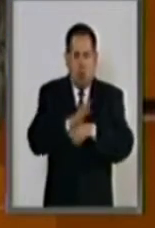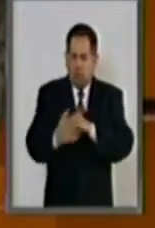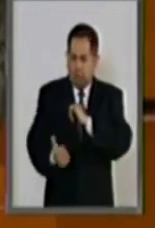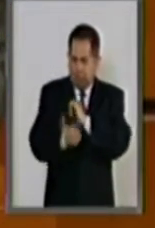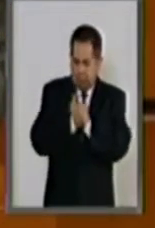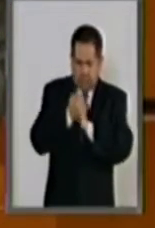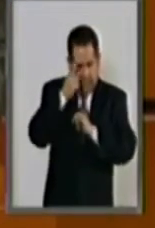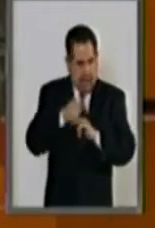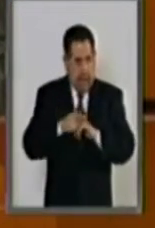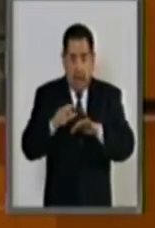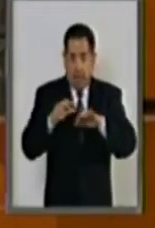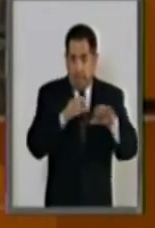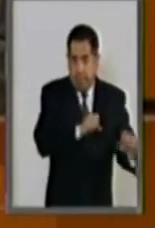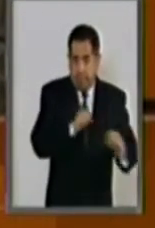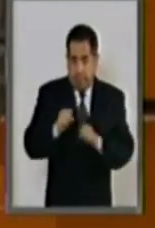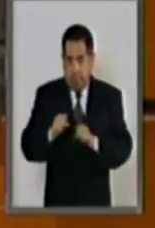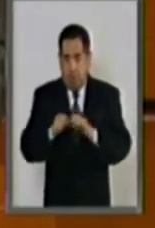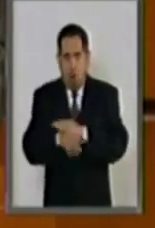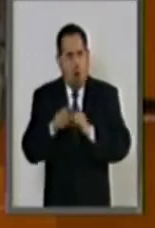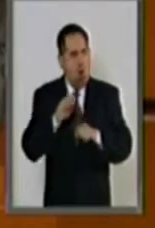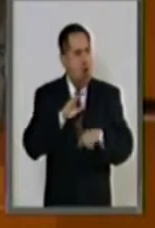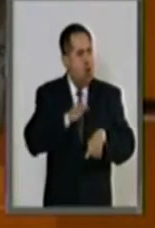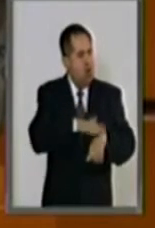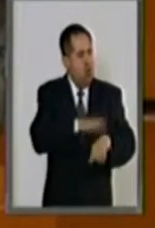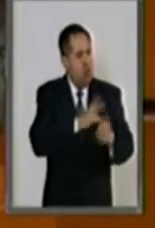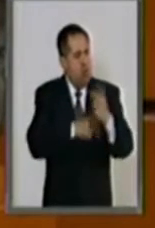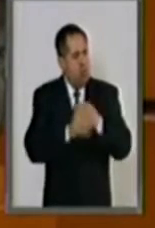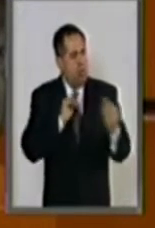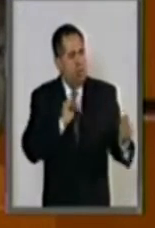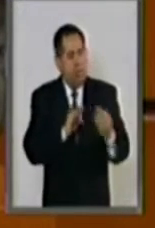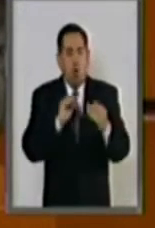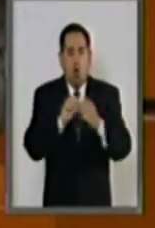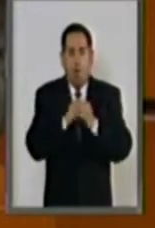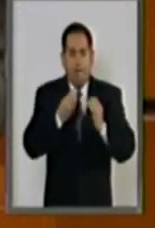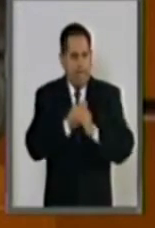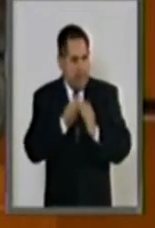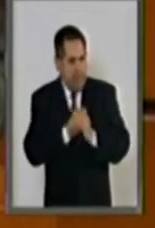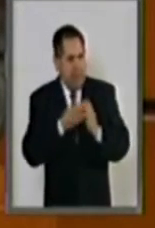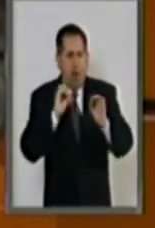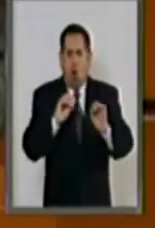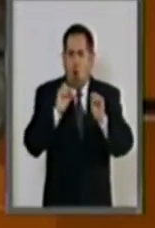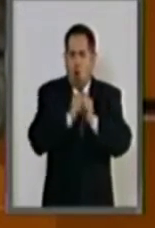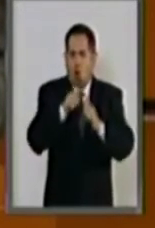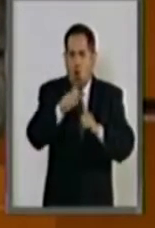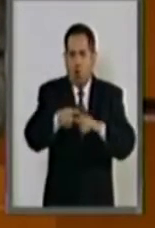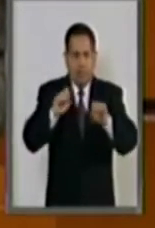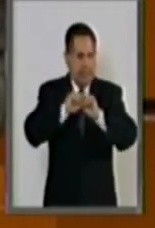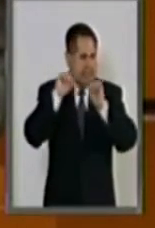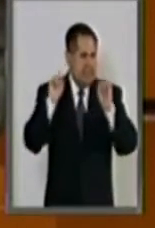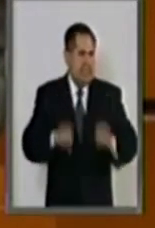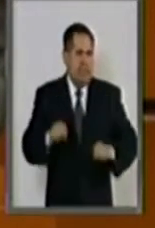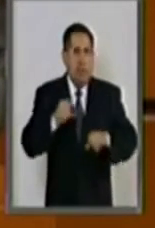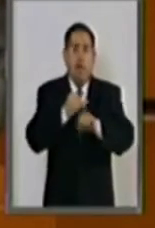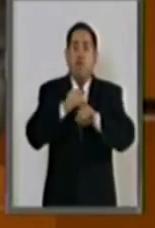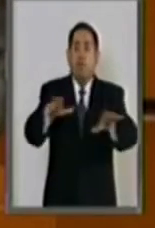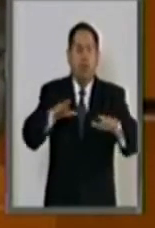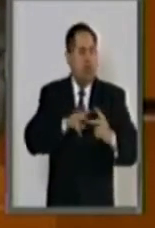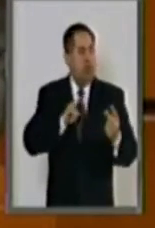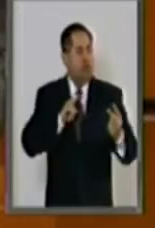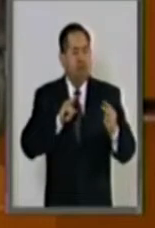orden de aprehensión o comparecencia en audiencia privada o a través de un sistema